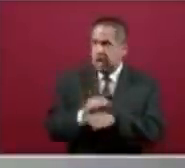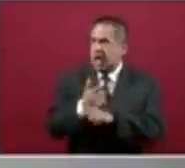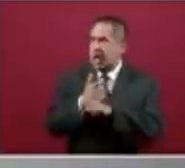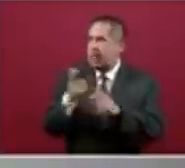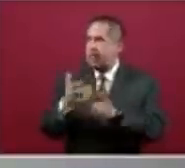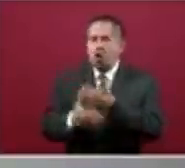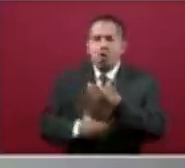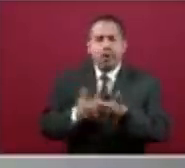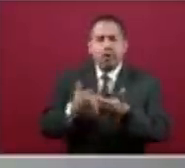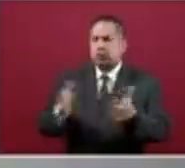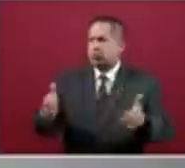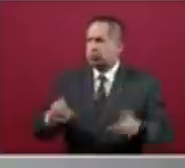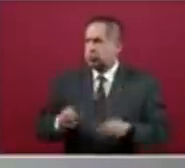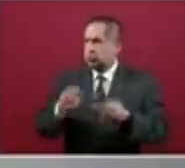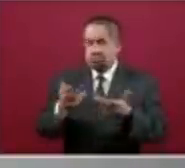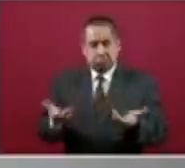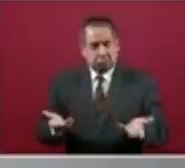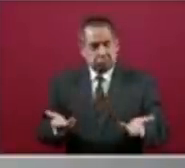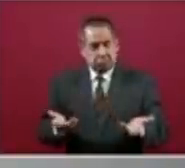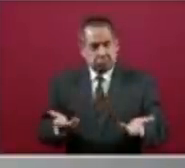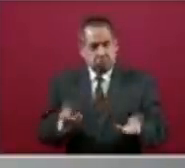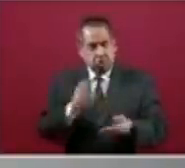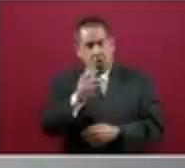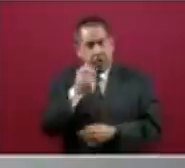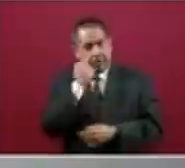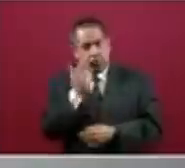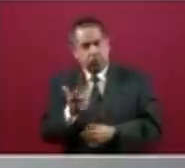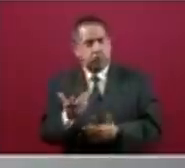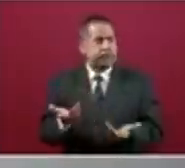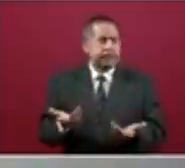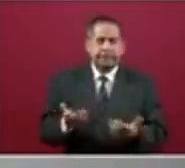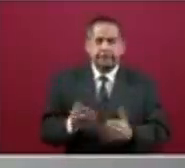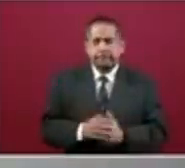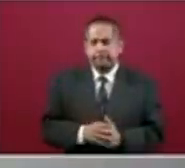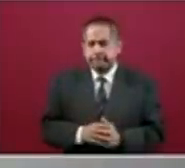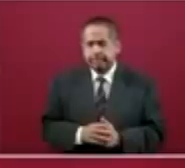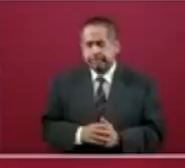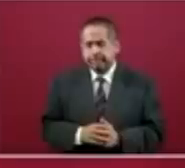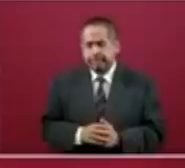comercio? ¿O queremos